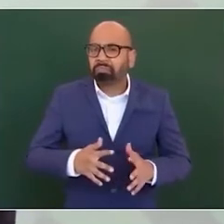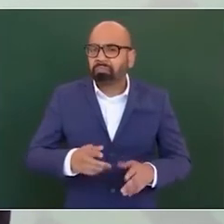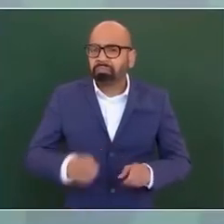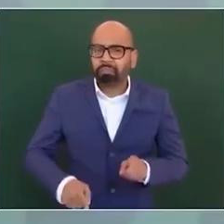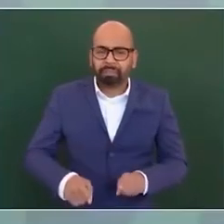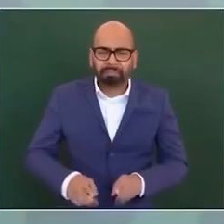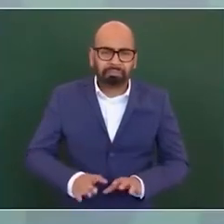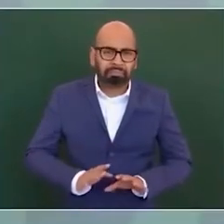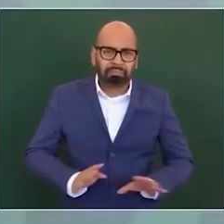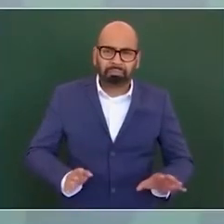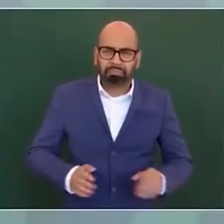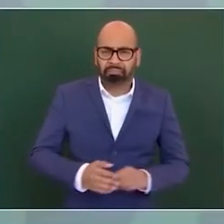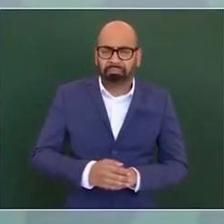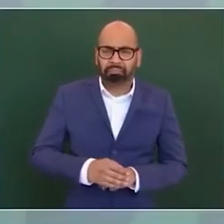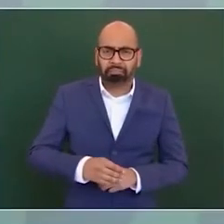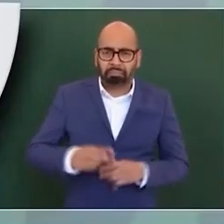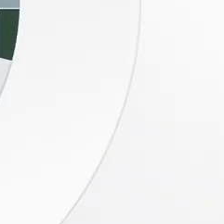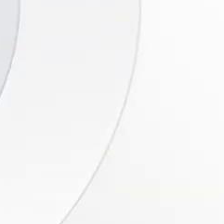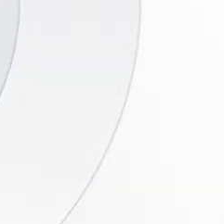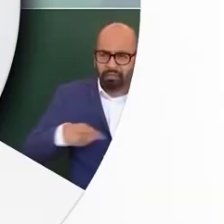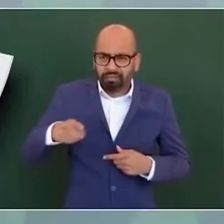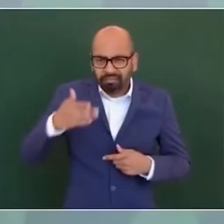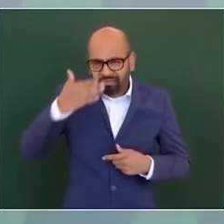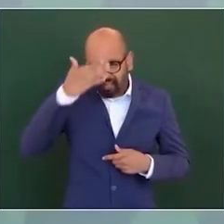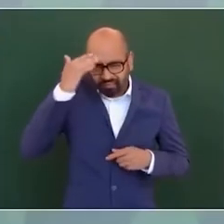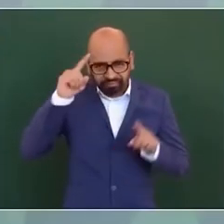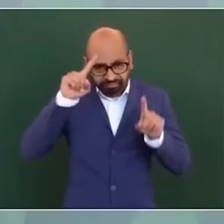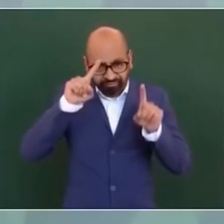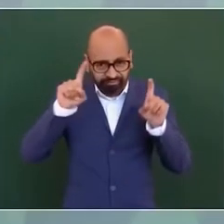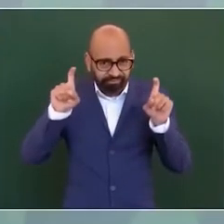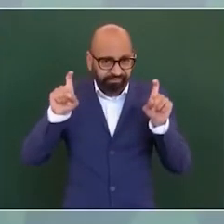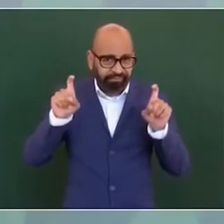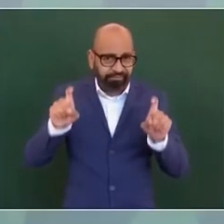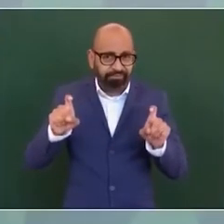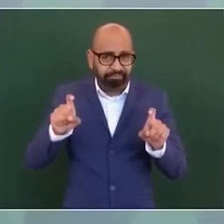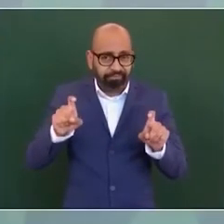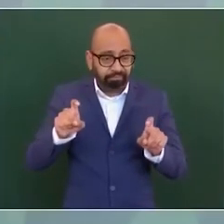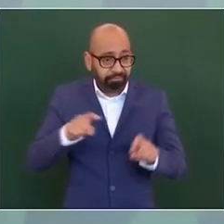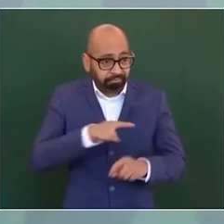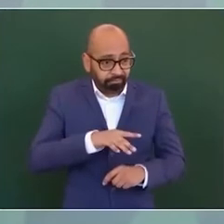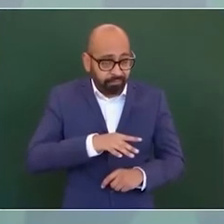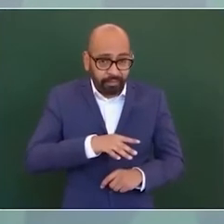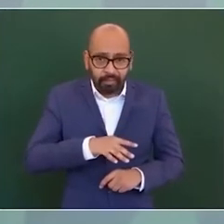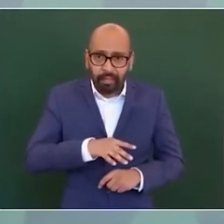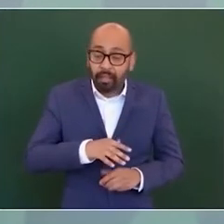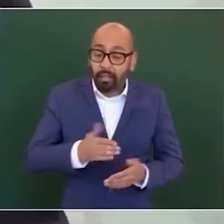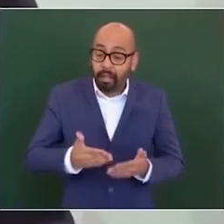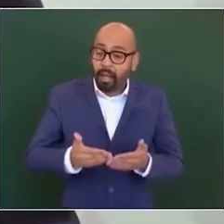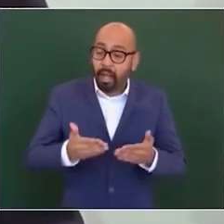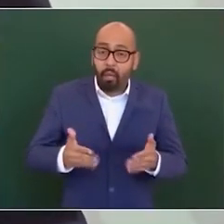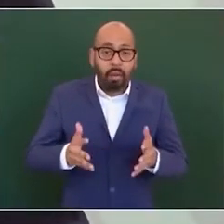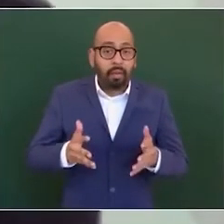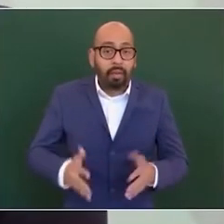La gente ni se enteró que hubo un golpe de Estado, pero que ahora ya hay toque de queda